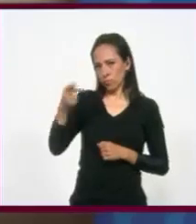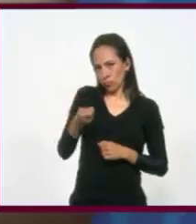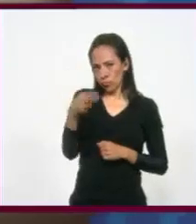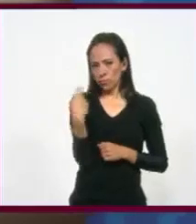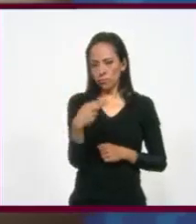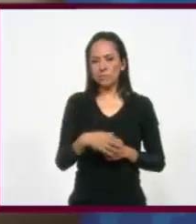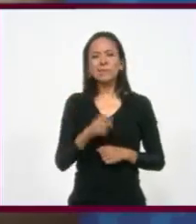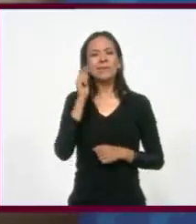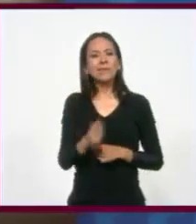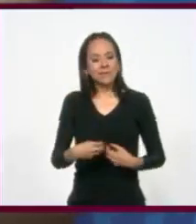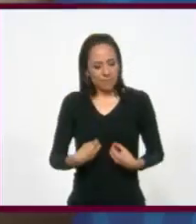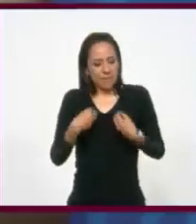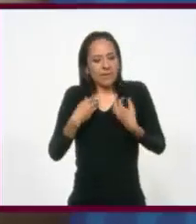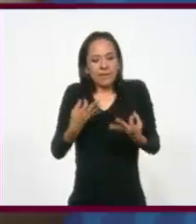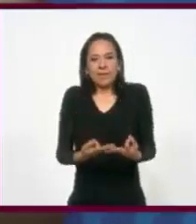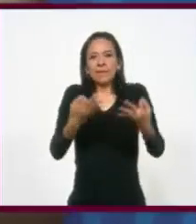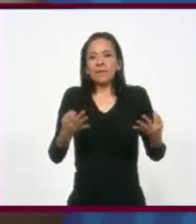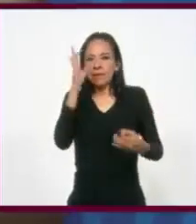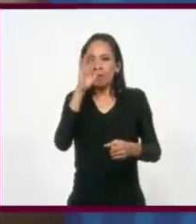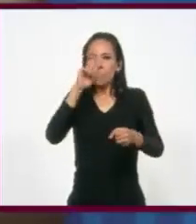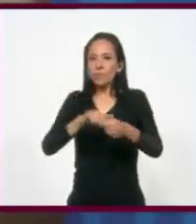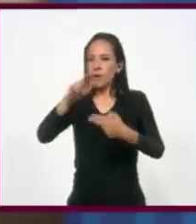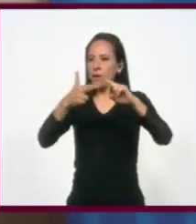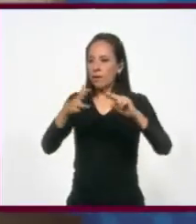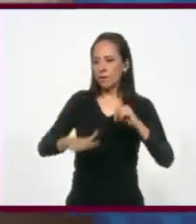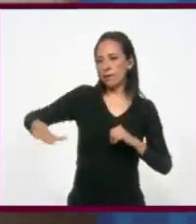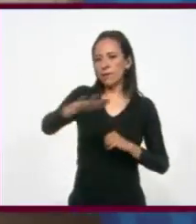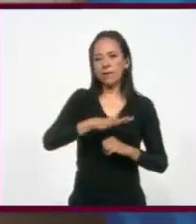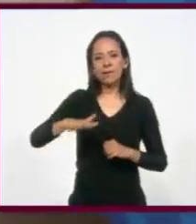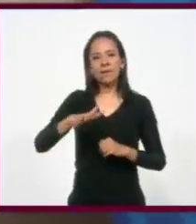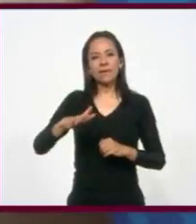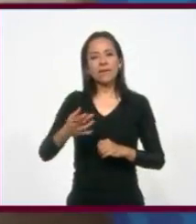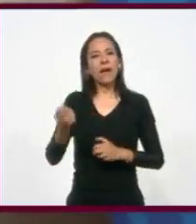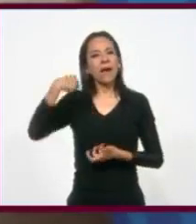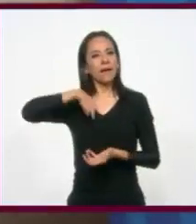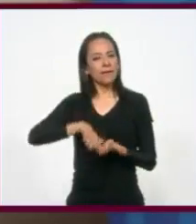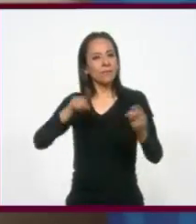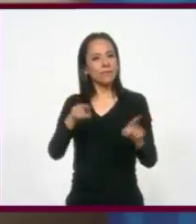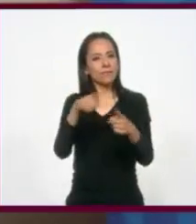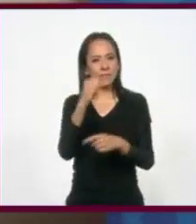Celebra la vida, la tierra, la cultura, la región. Es algo común en la música de toda la India.